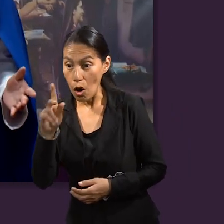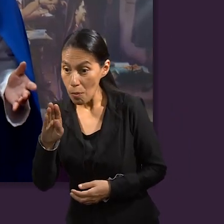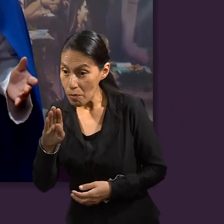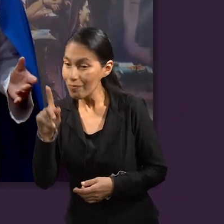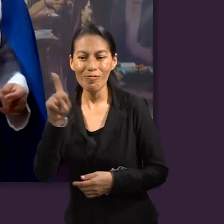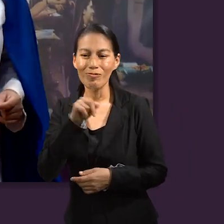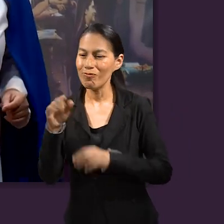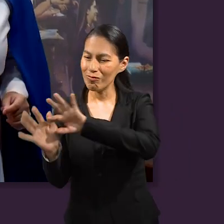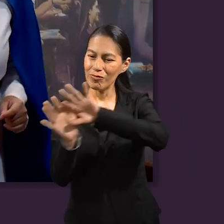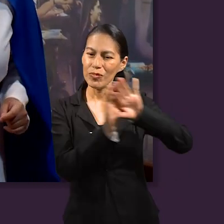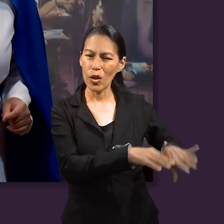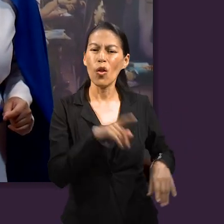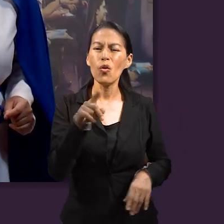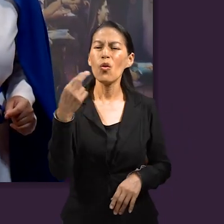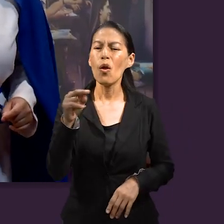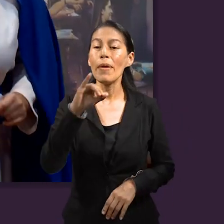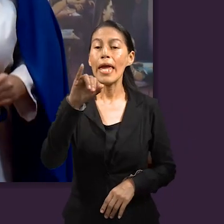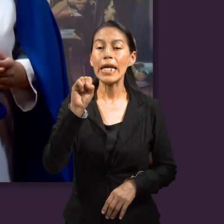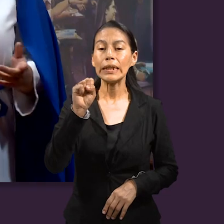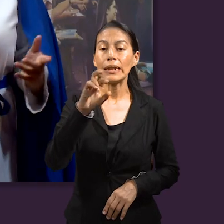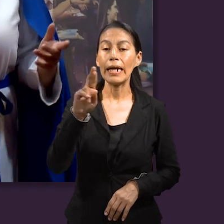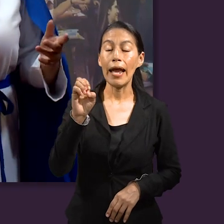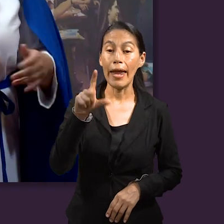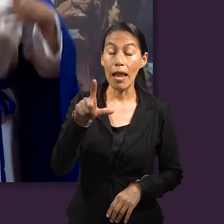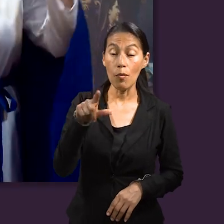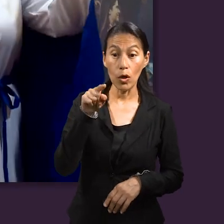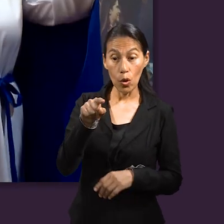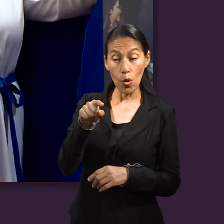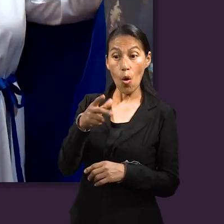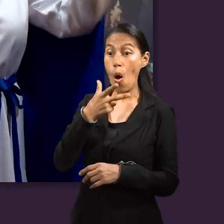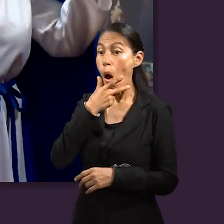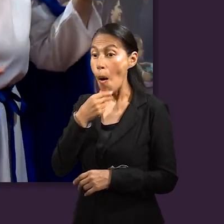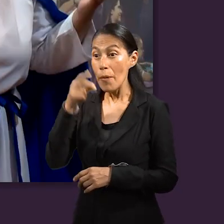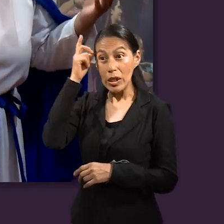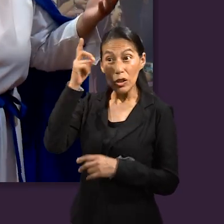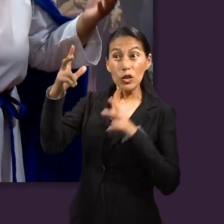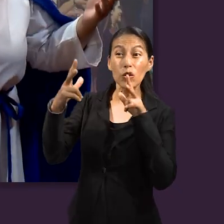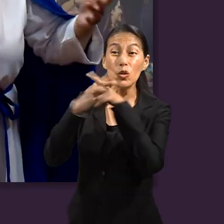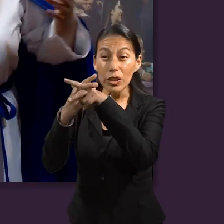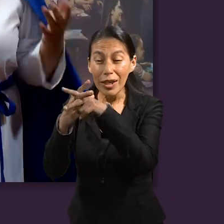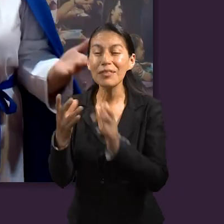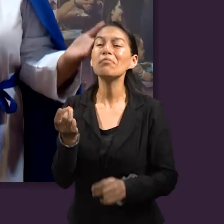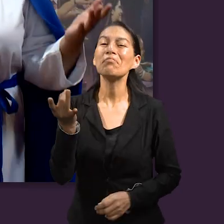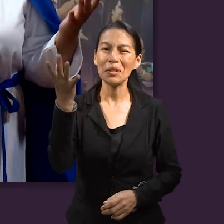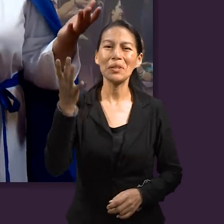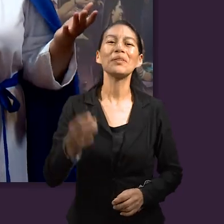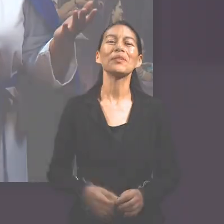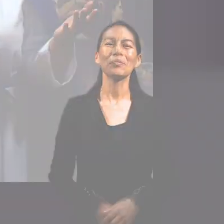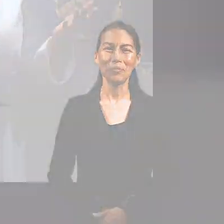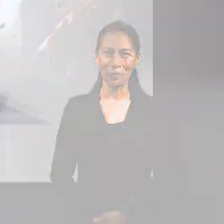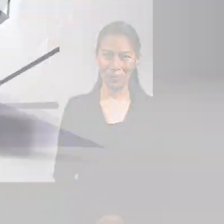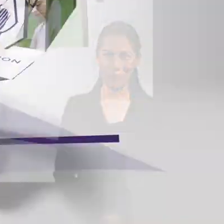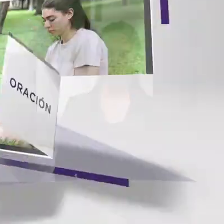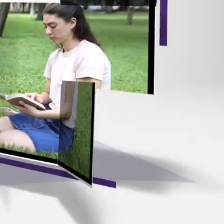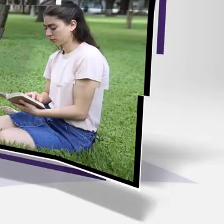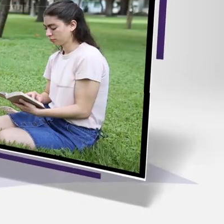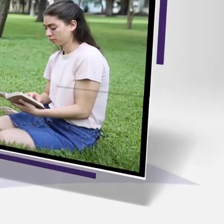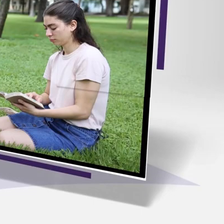tu nombre jacob sino israel porque has luchado con dios y con los hombres y has vencido